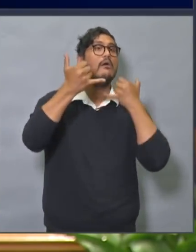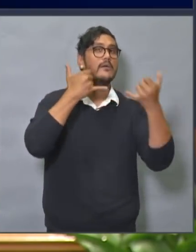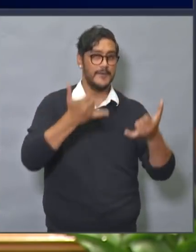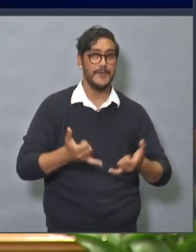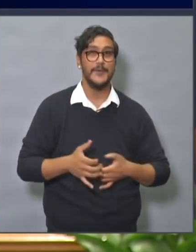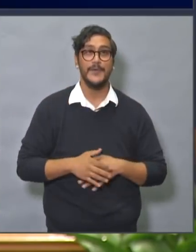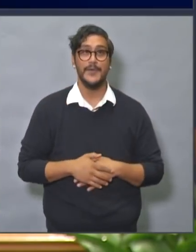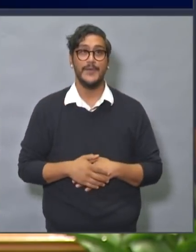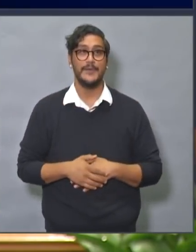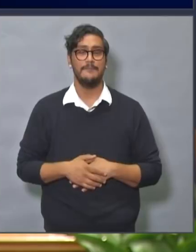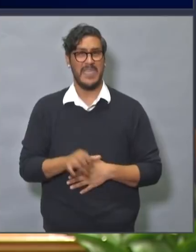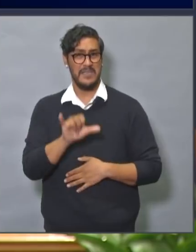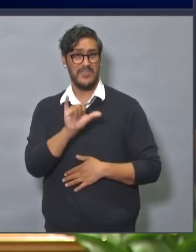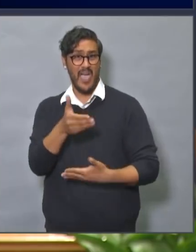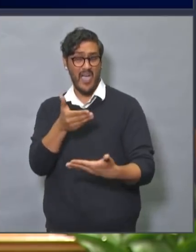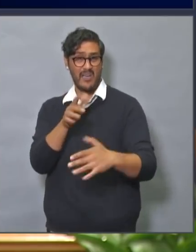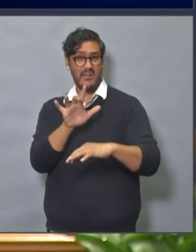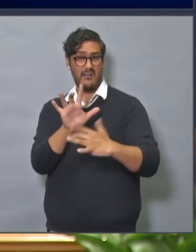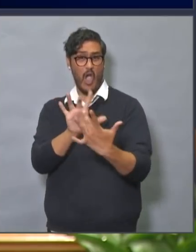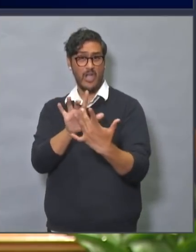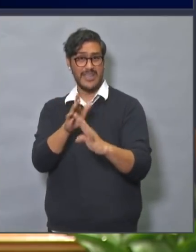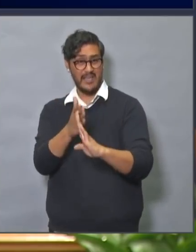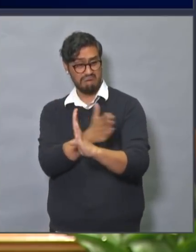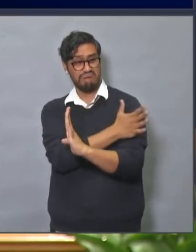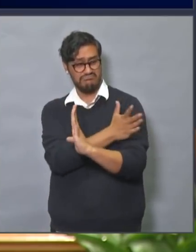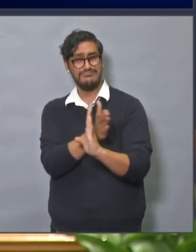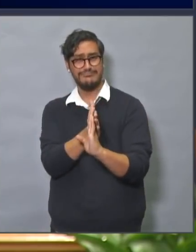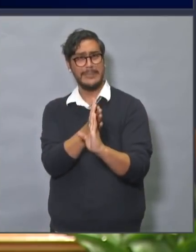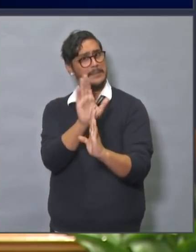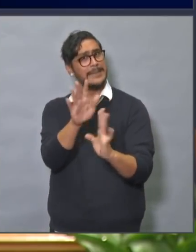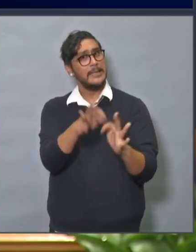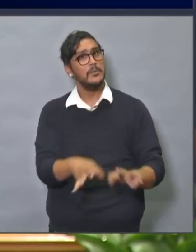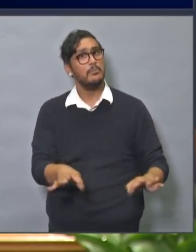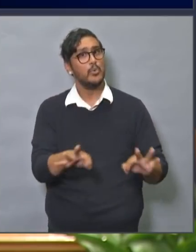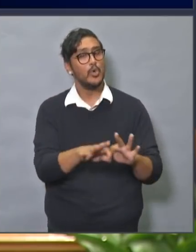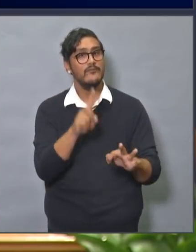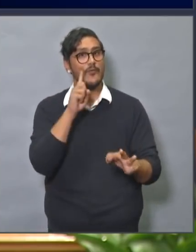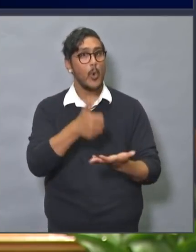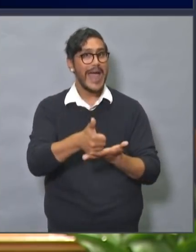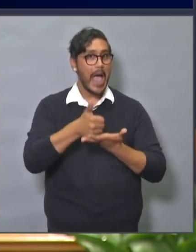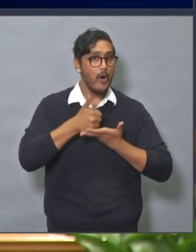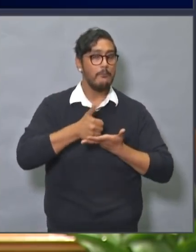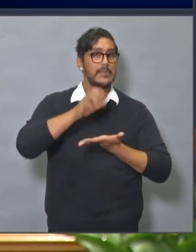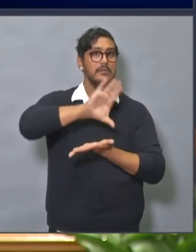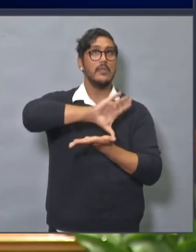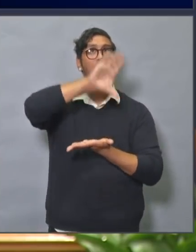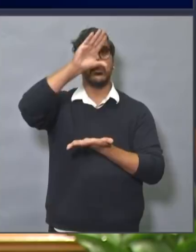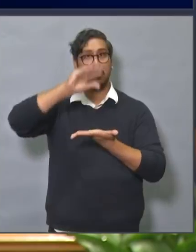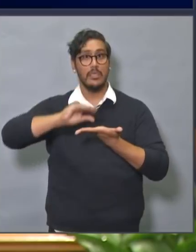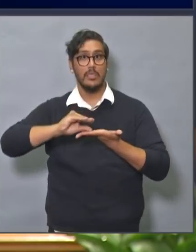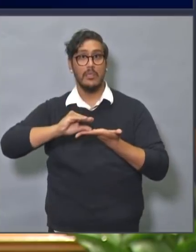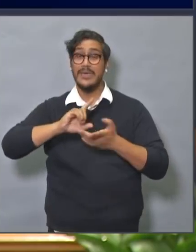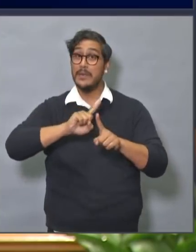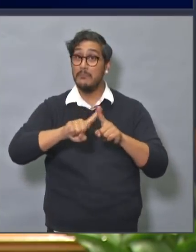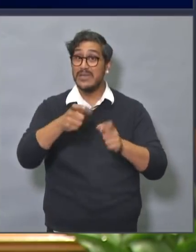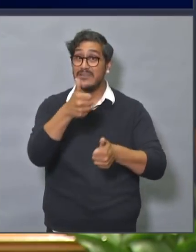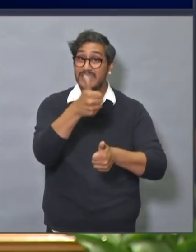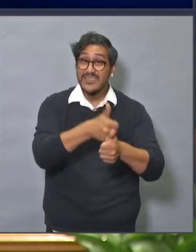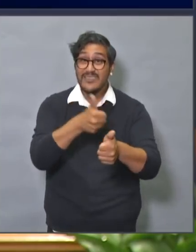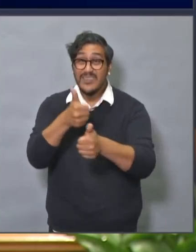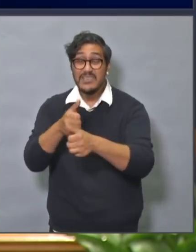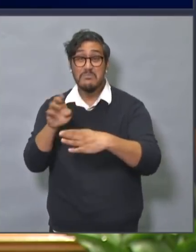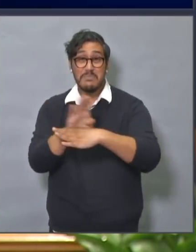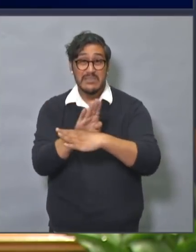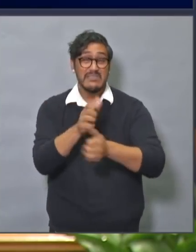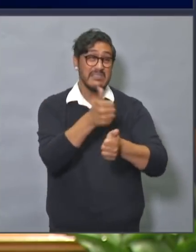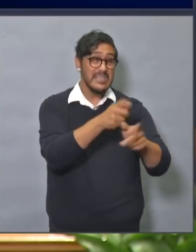El rastreo de contactos es una herramienta importante para ayudar y aplanar la curva, pero cada negocio debe hacer su parte